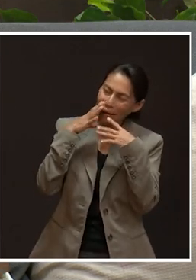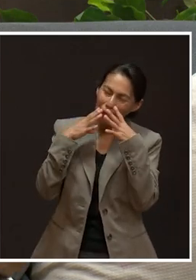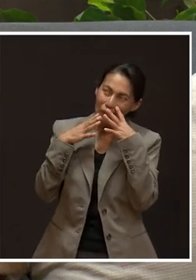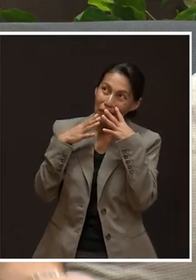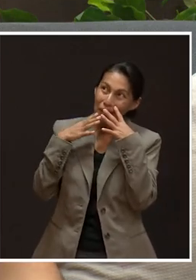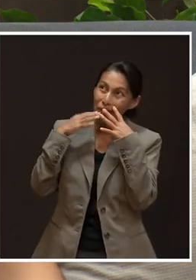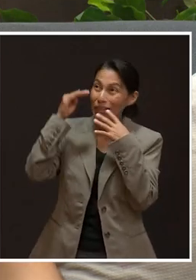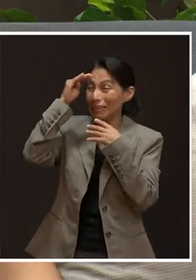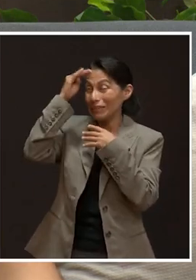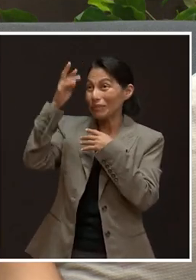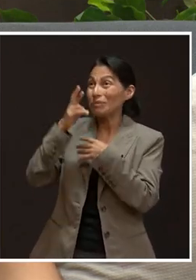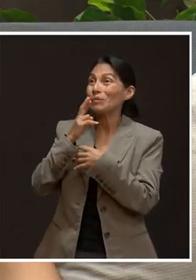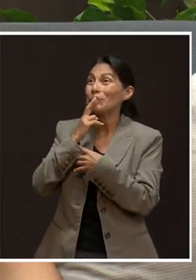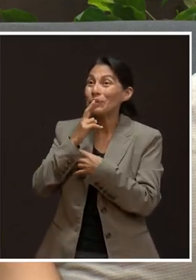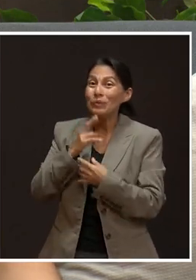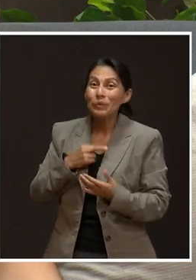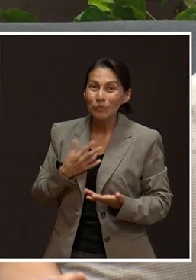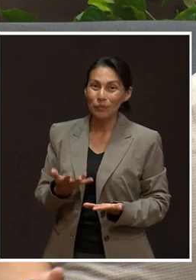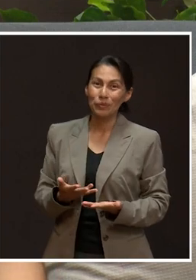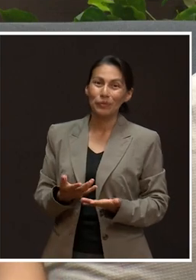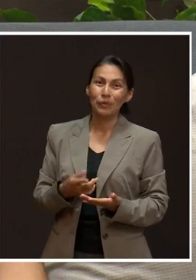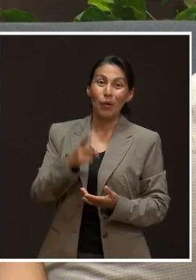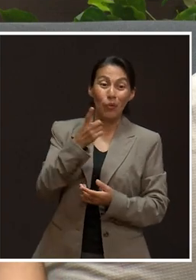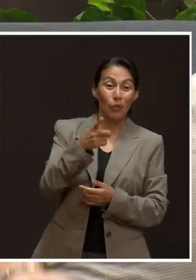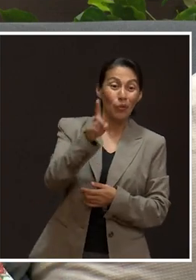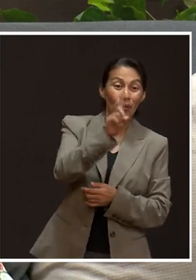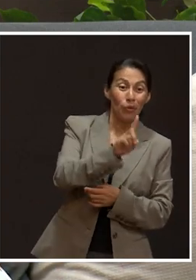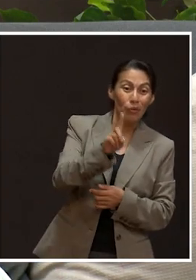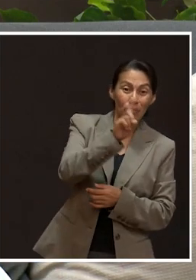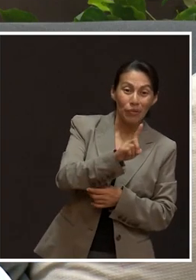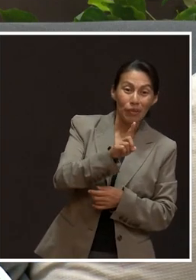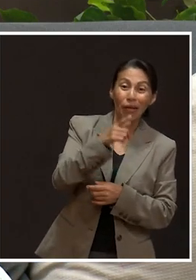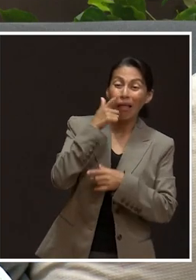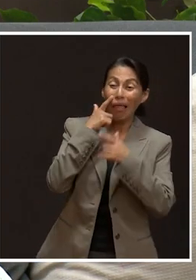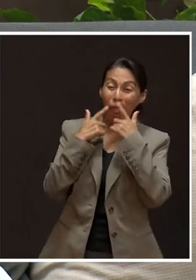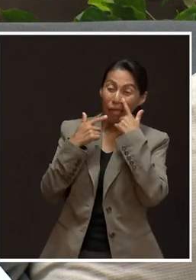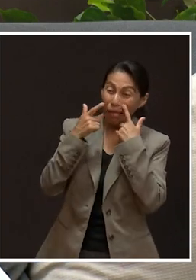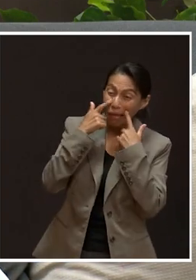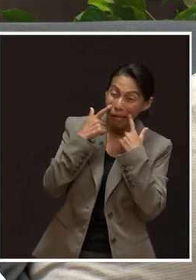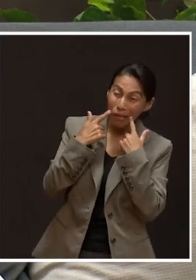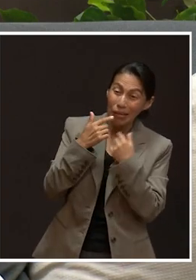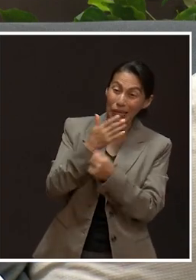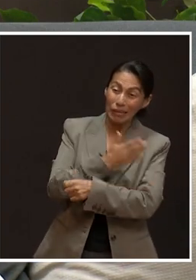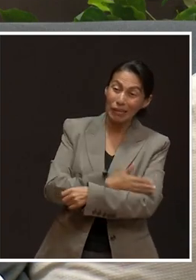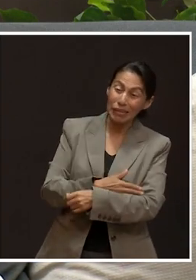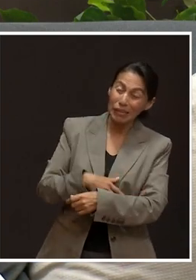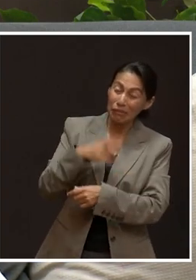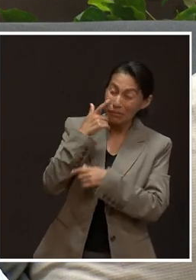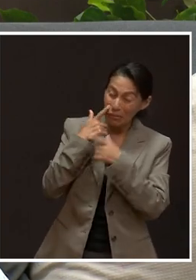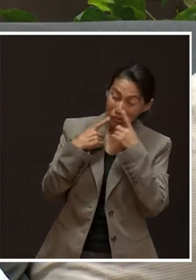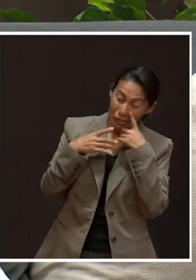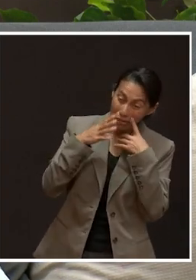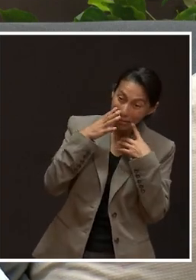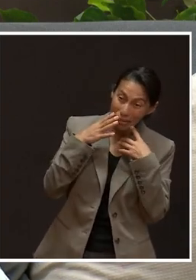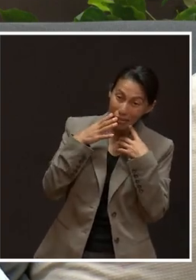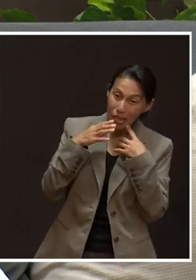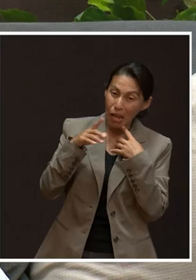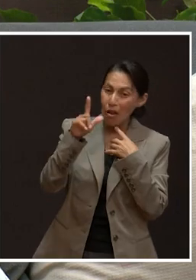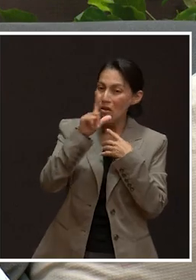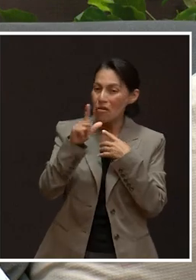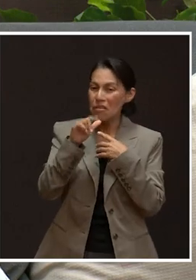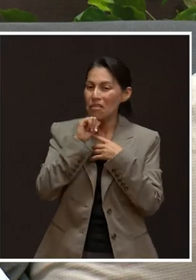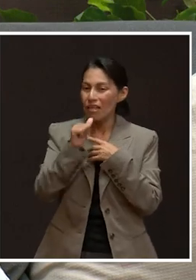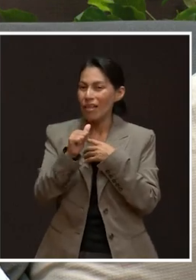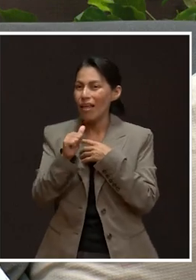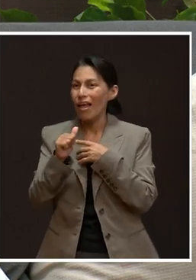respondió porque un domingo en la tarde estaba llorando, pasó un día, y me dieron la respuesta